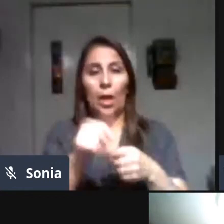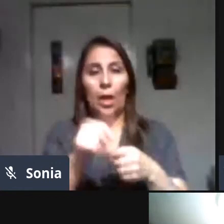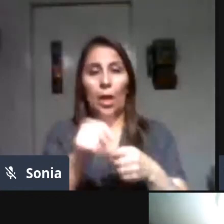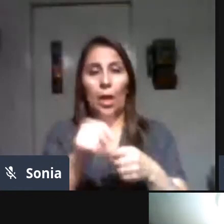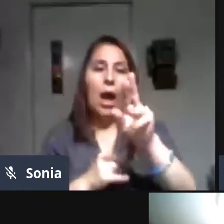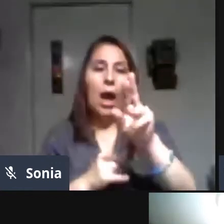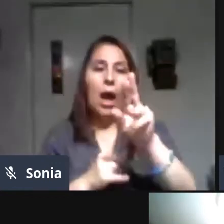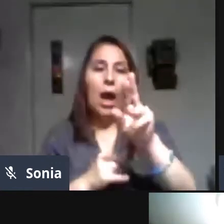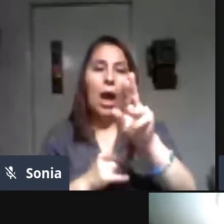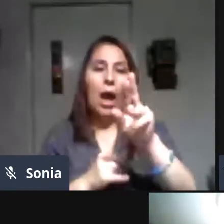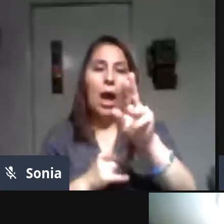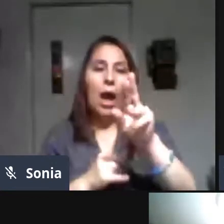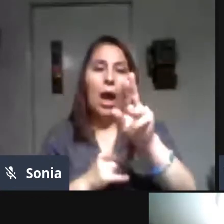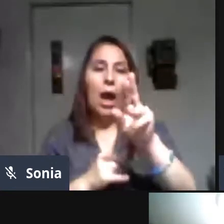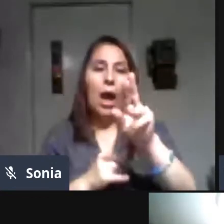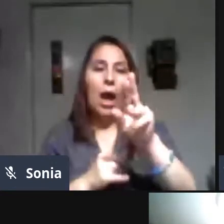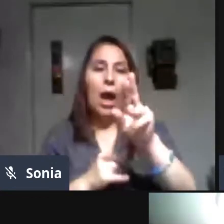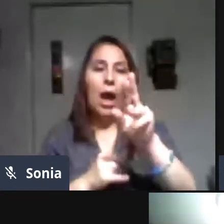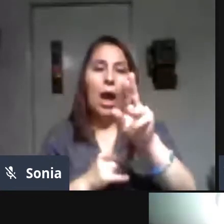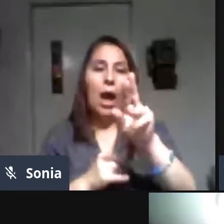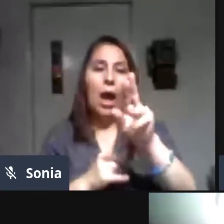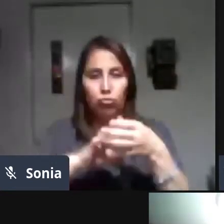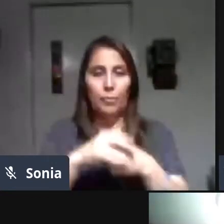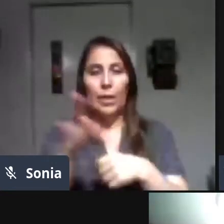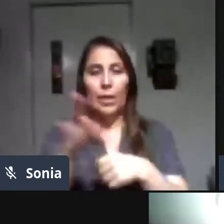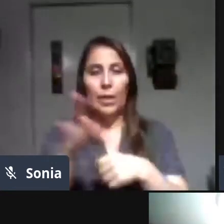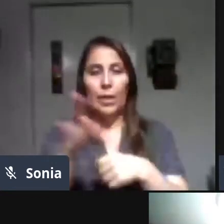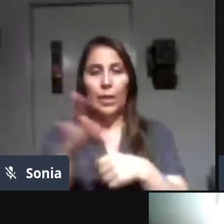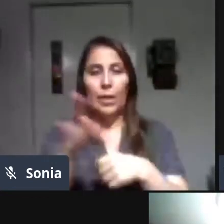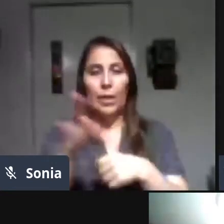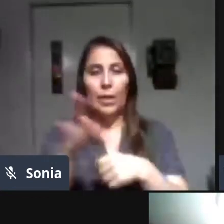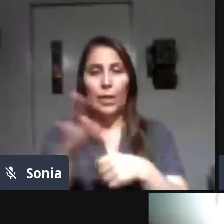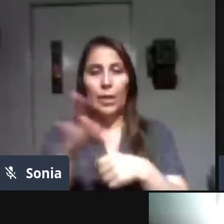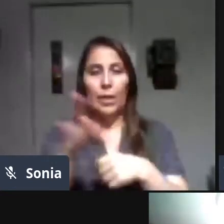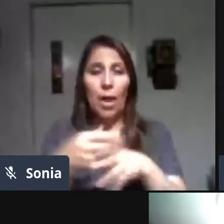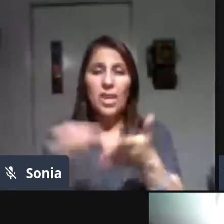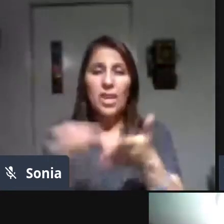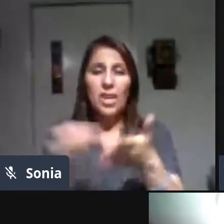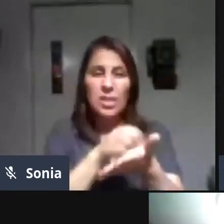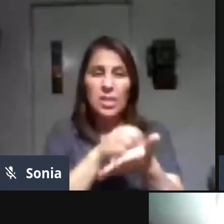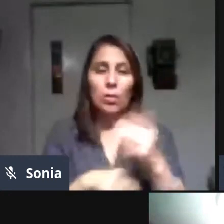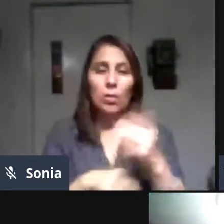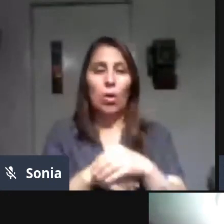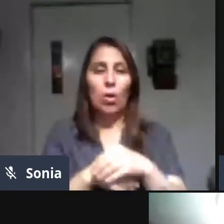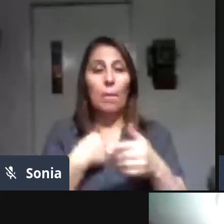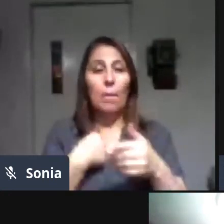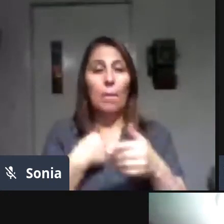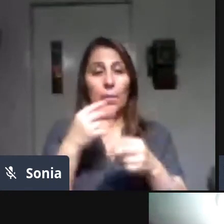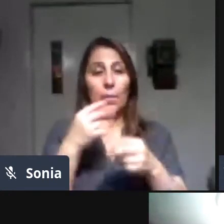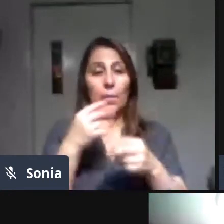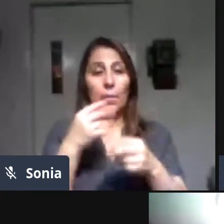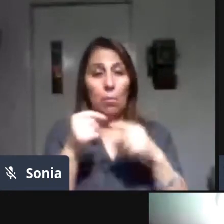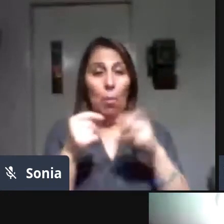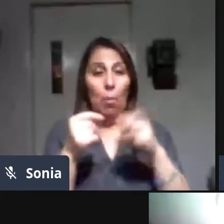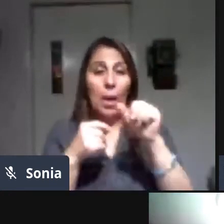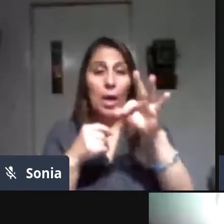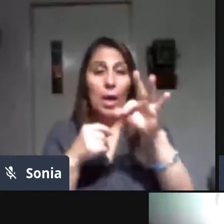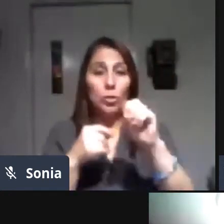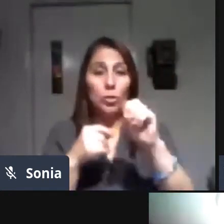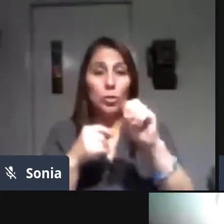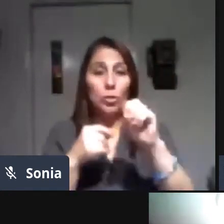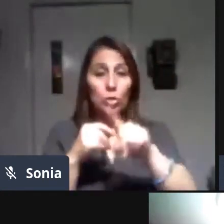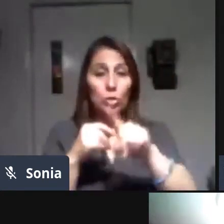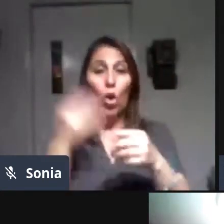primo rafael puig a ella se llama barras fighter o mi primo mató se llamaba bolsillo y por un momento pensé que conmigo